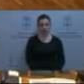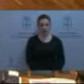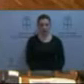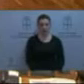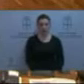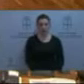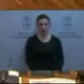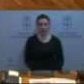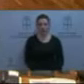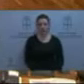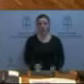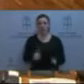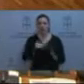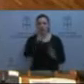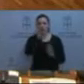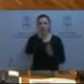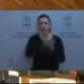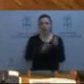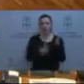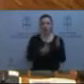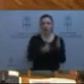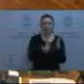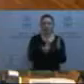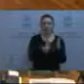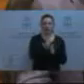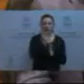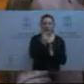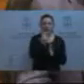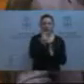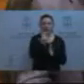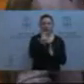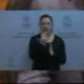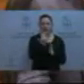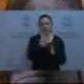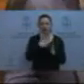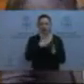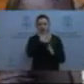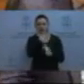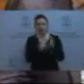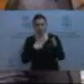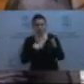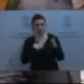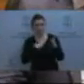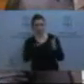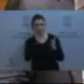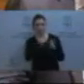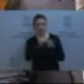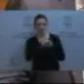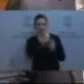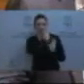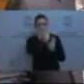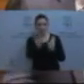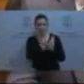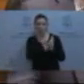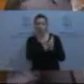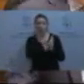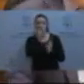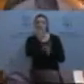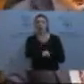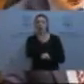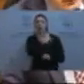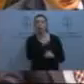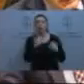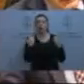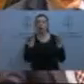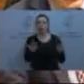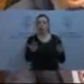Quizá yo tenga mal el orden del día, pero pensé que mi punto era el octavo, pero posiblemente sea error mío. Creo, ¿no? Bien. Pues nada, la pregunta es si se